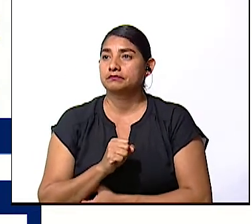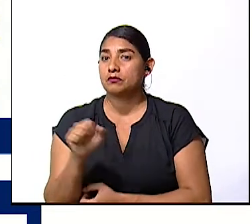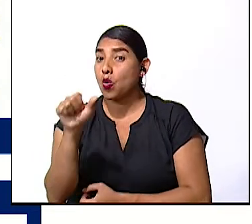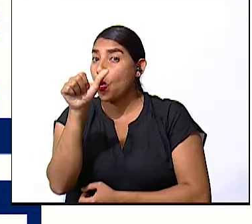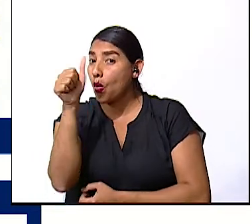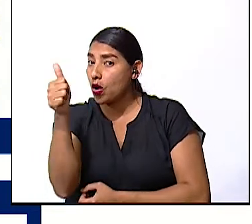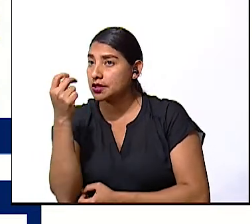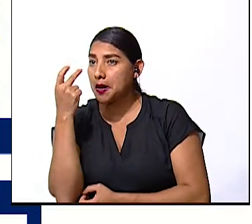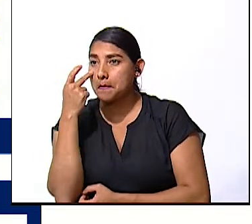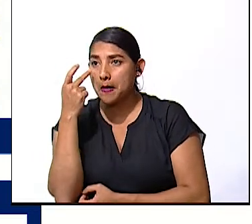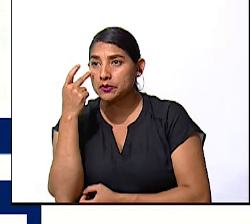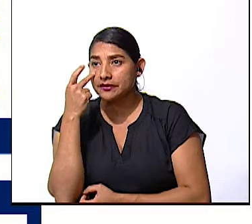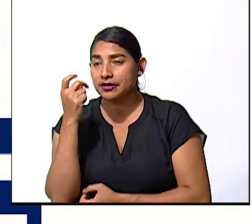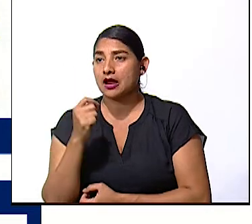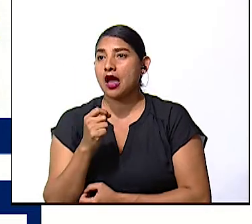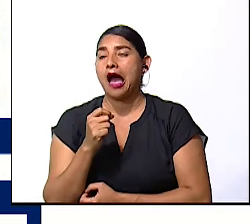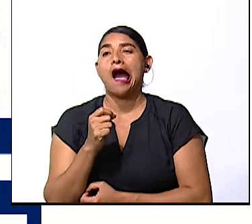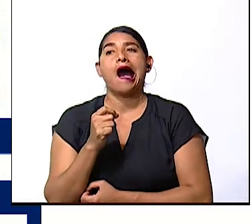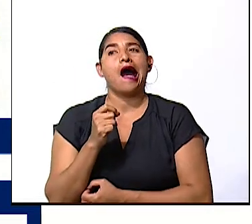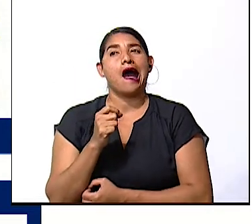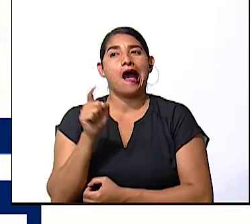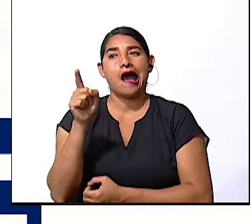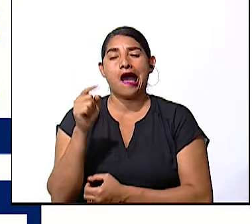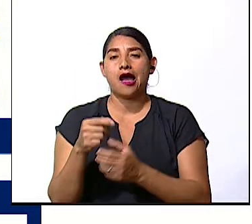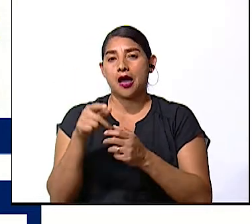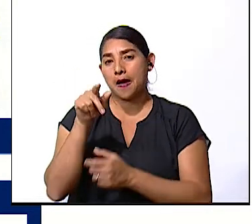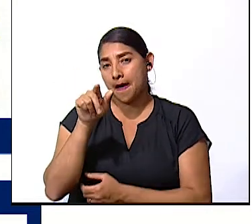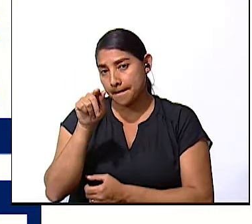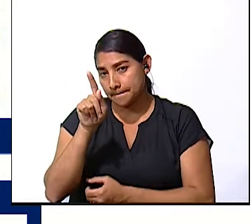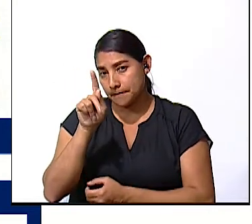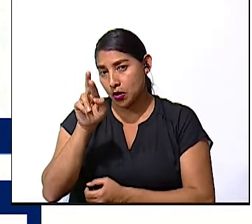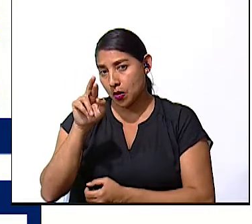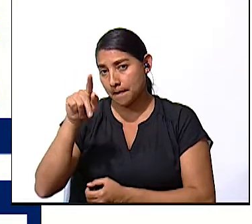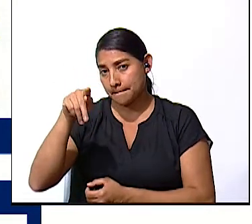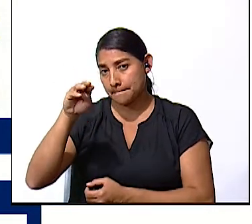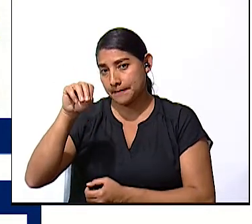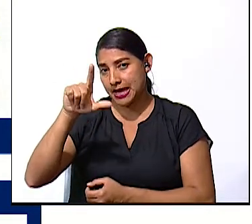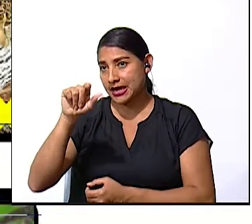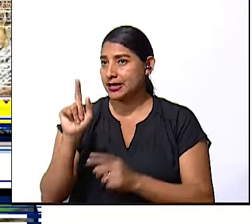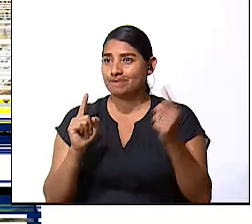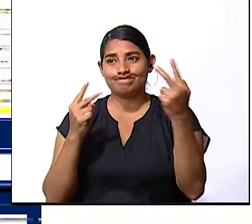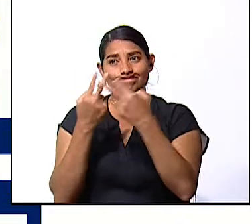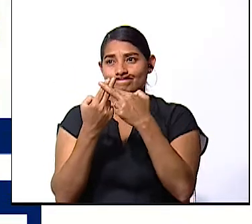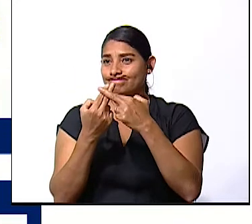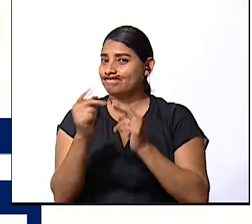¿Cuál otra? A ver, descubramos otra. La bromelia. No son.